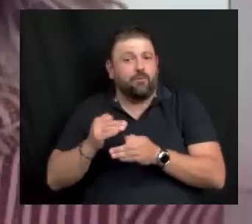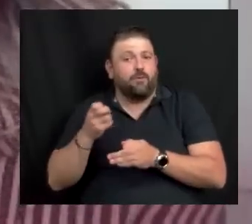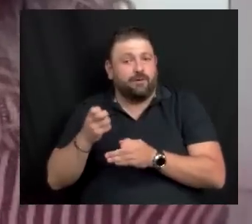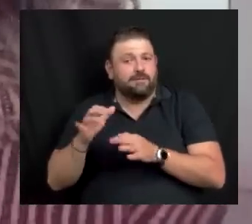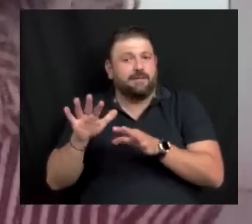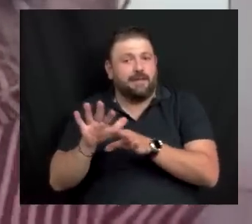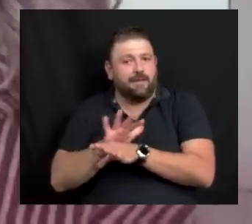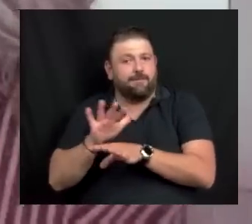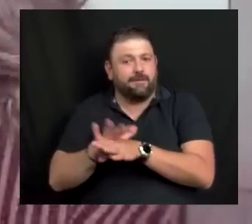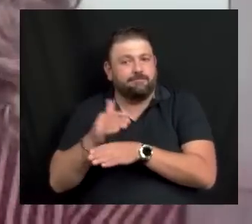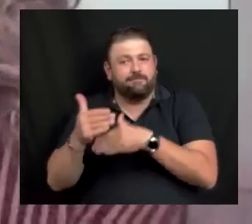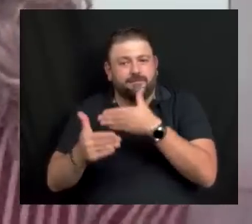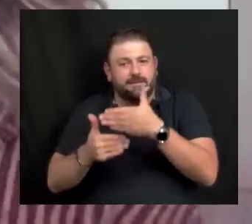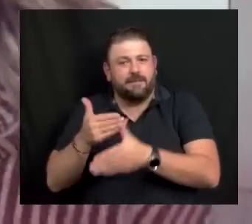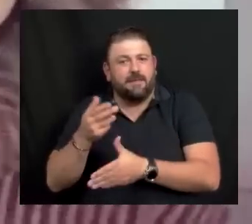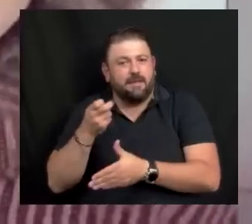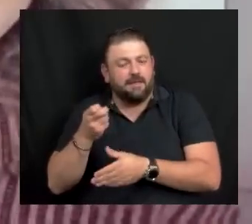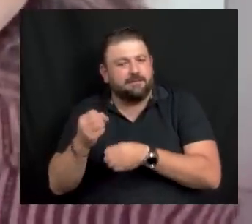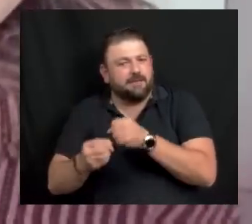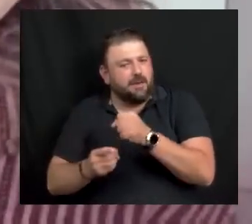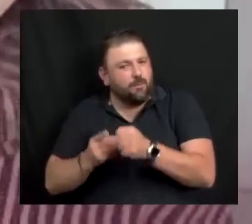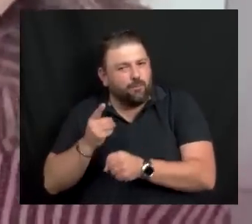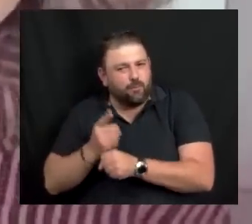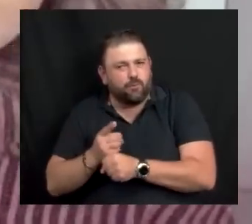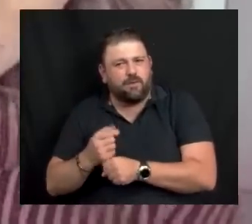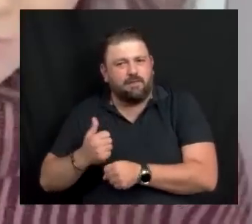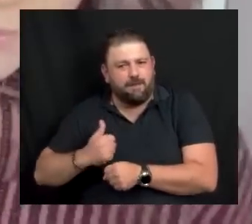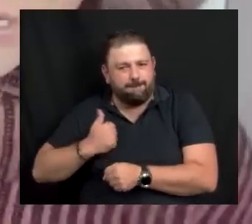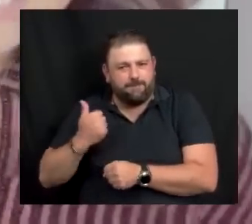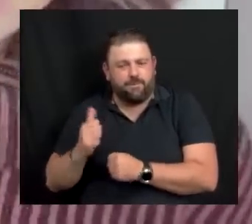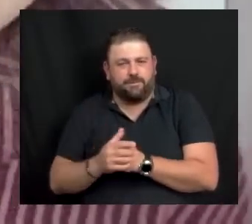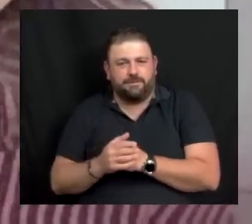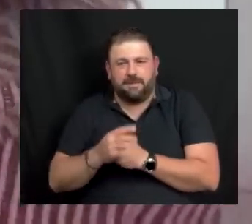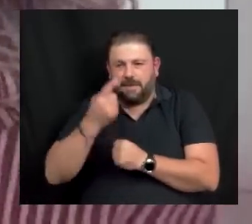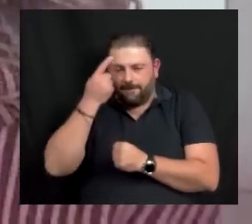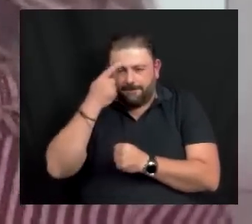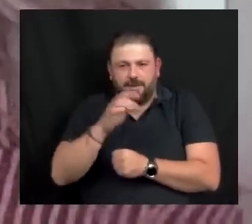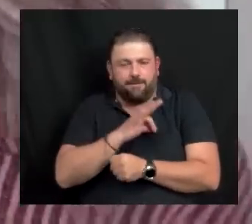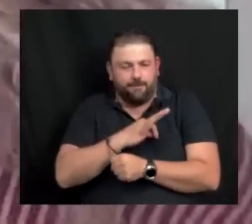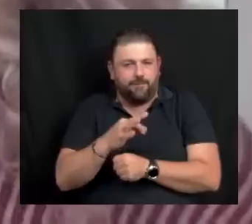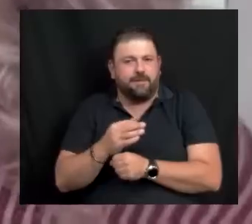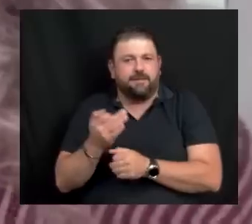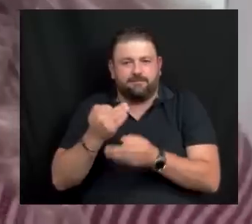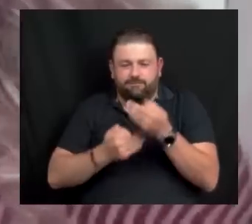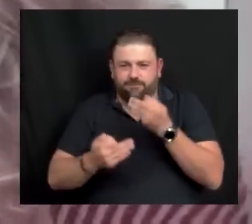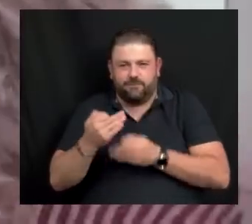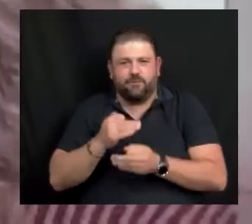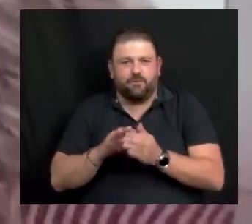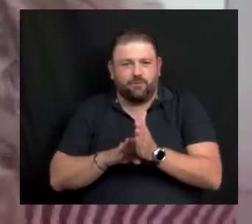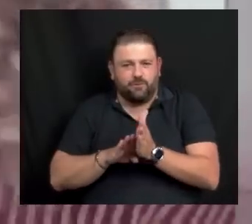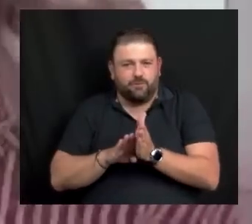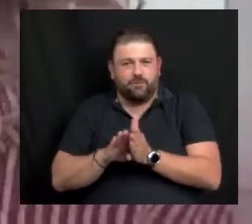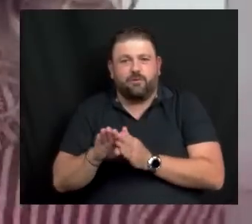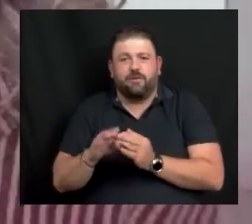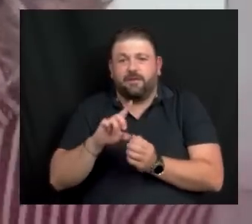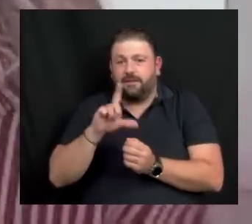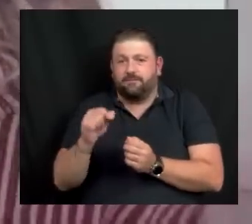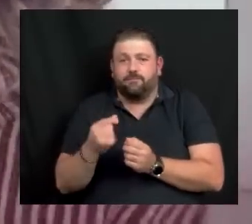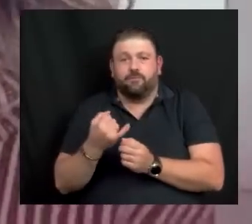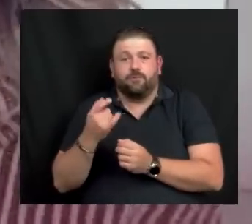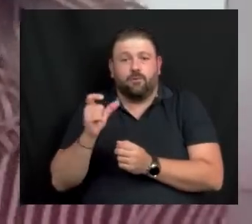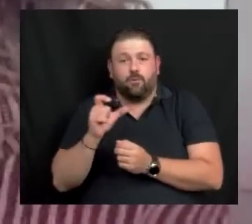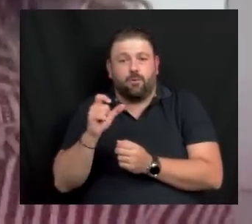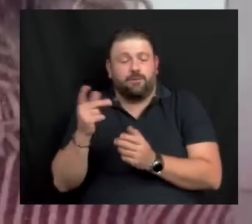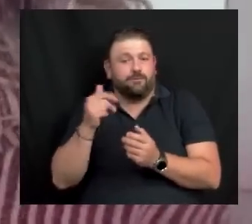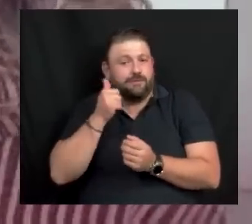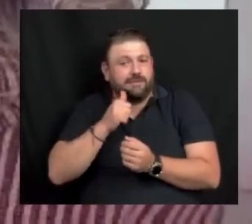está pasando ahorita y tienes la oportunidad de aprovecharlo, ¿sí? Entonces, bueno, pues por ahí también brincamos a mayo y junio, que es cuando